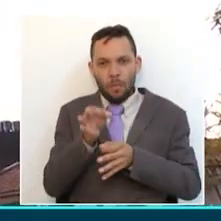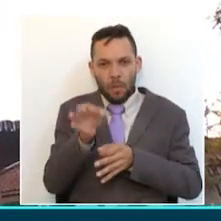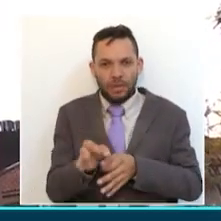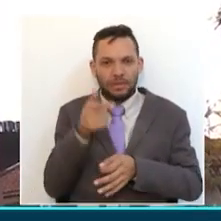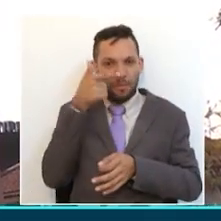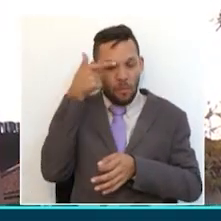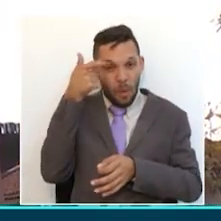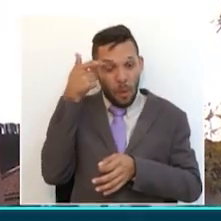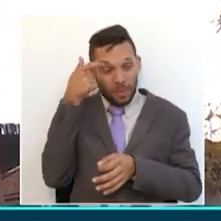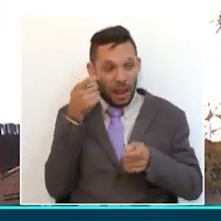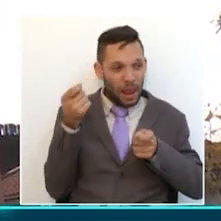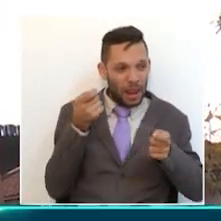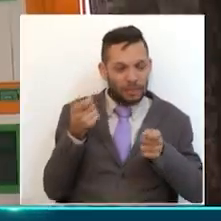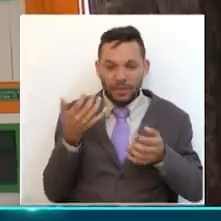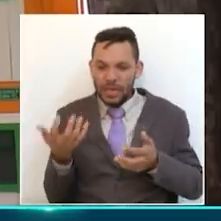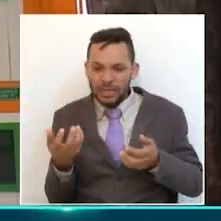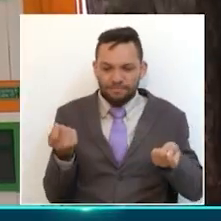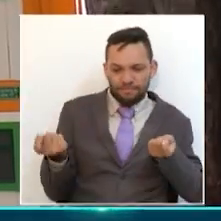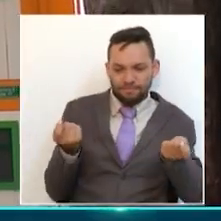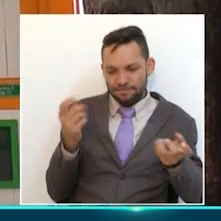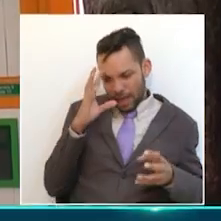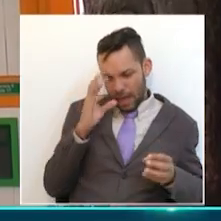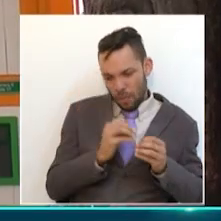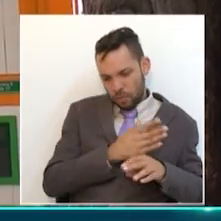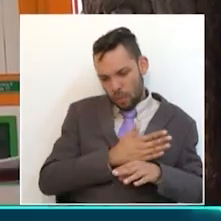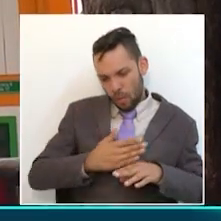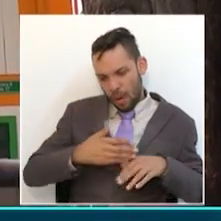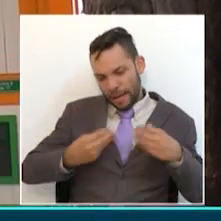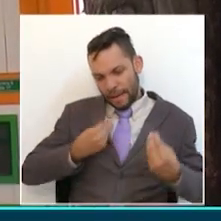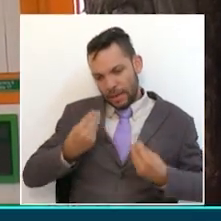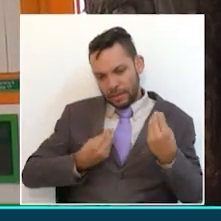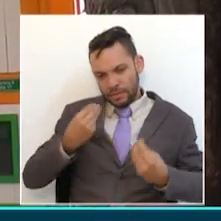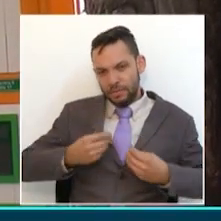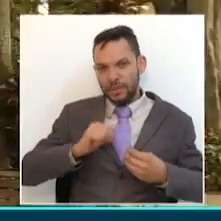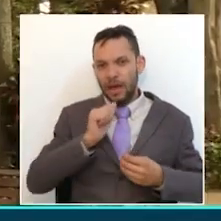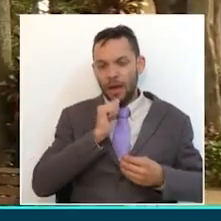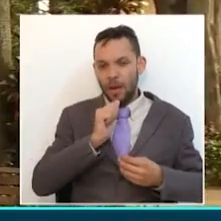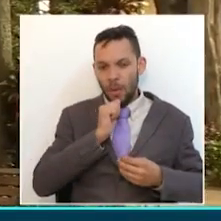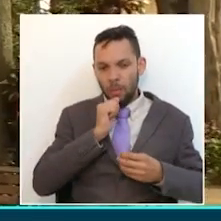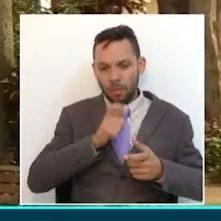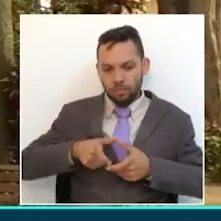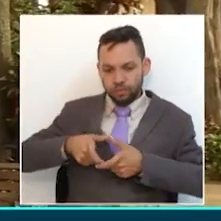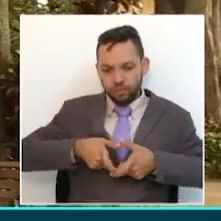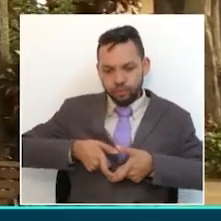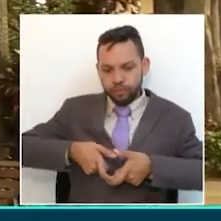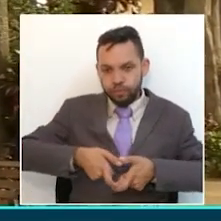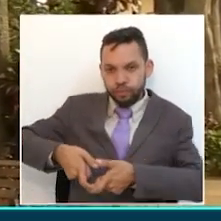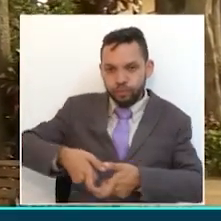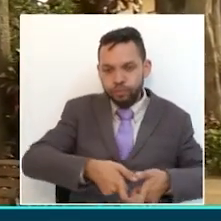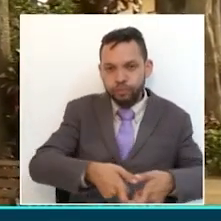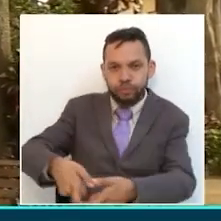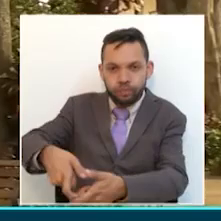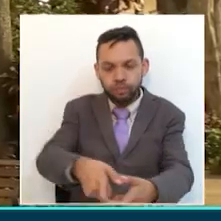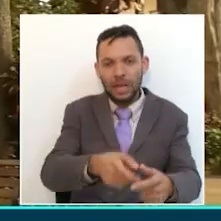por cumplir un viejo anhelo, un acueducto por gravedad, una obra que facilitará disminuir los racionamientos en